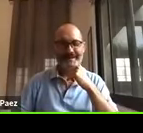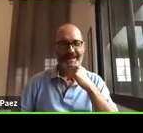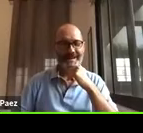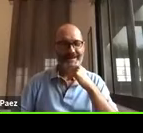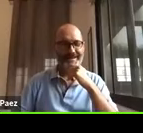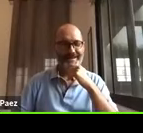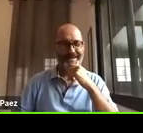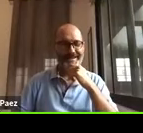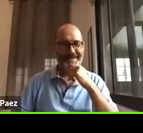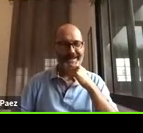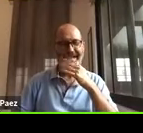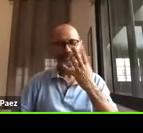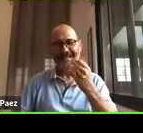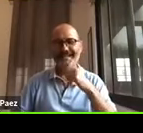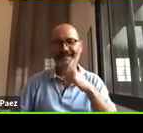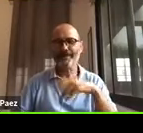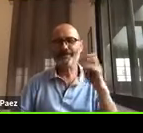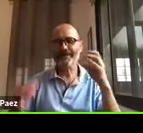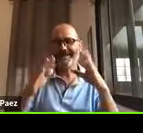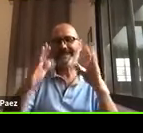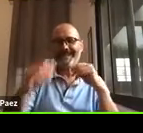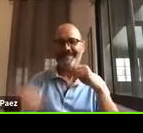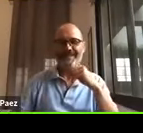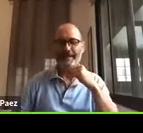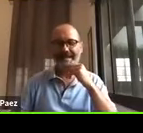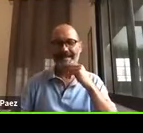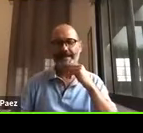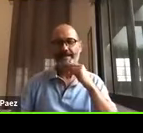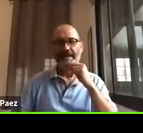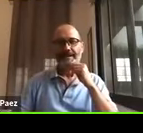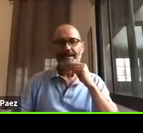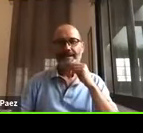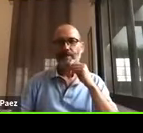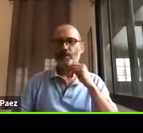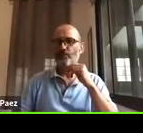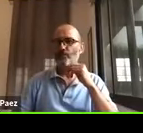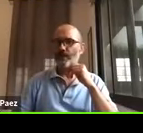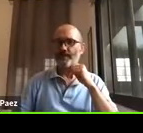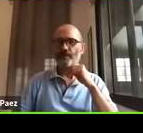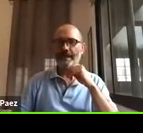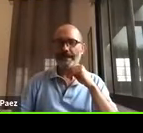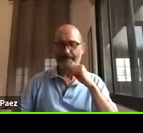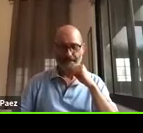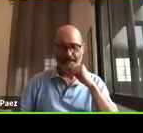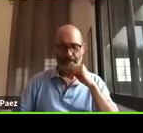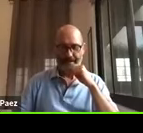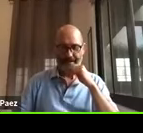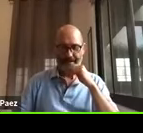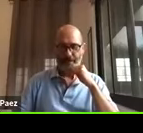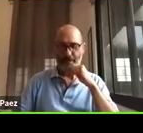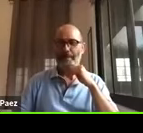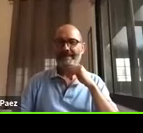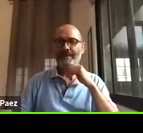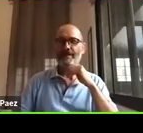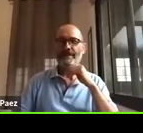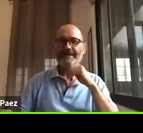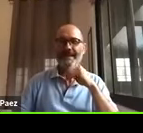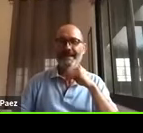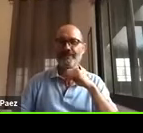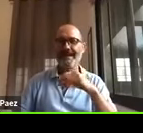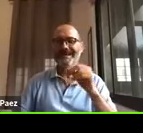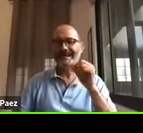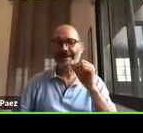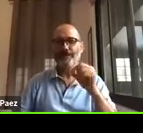esto y gracias a ella también conocí a esta esta herramienta y por supuesto que como parte de la